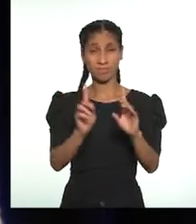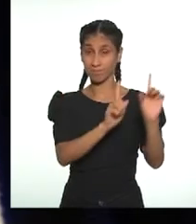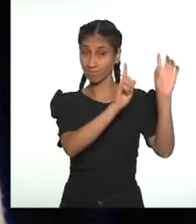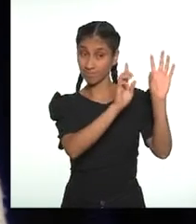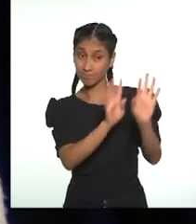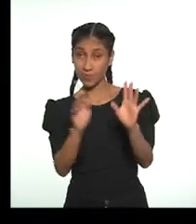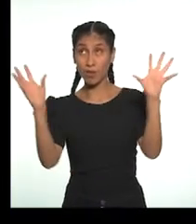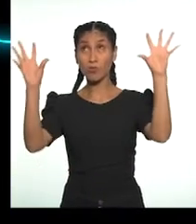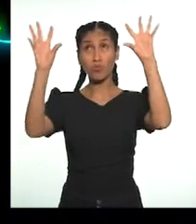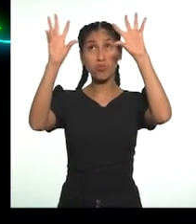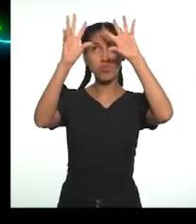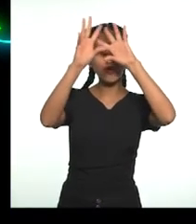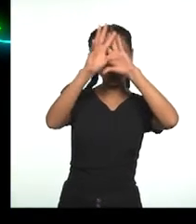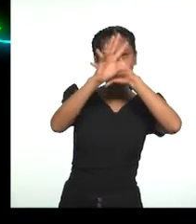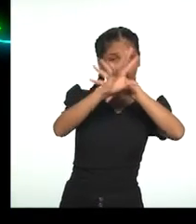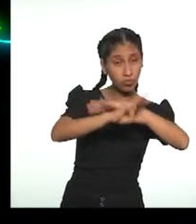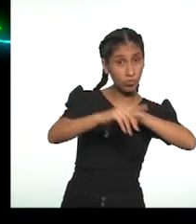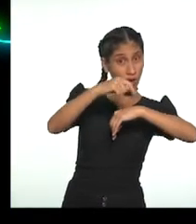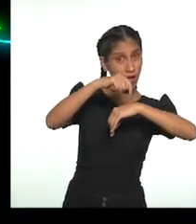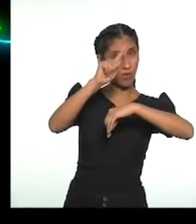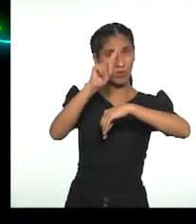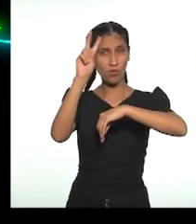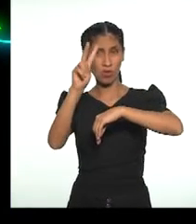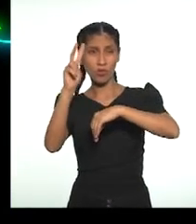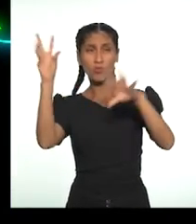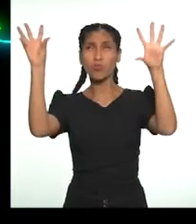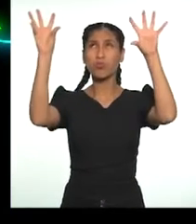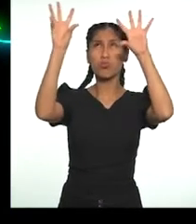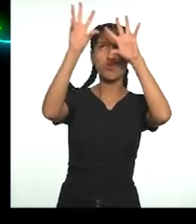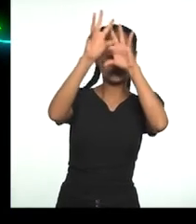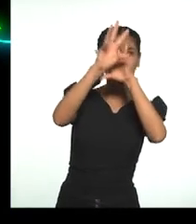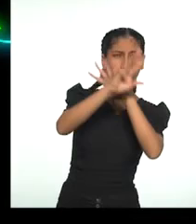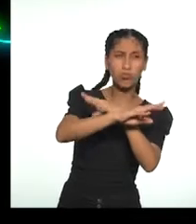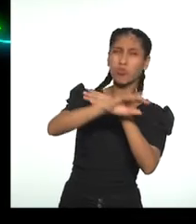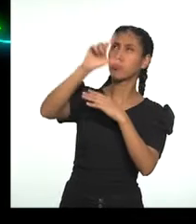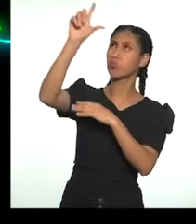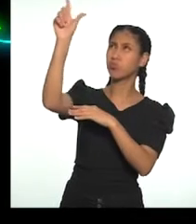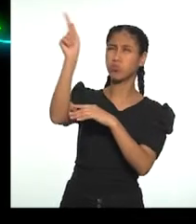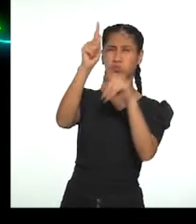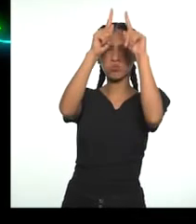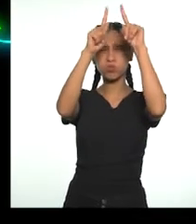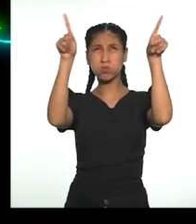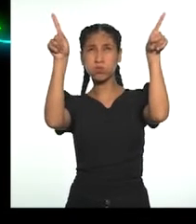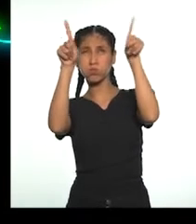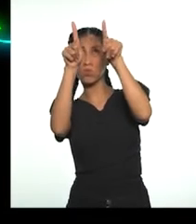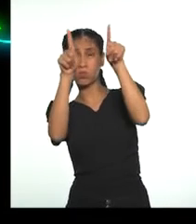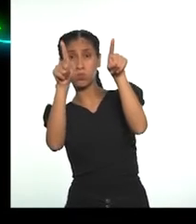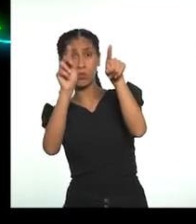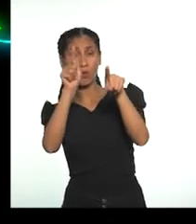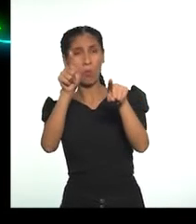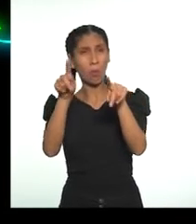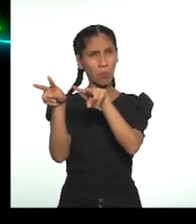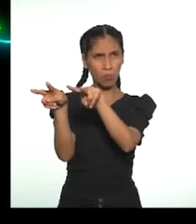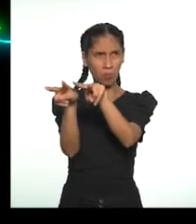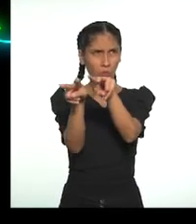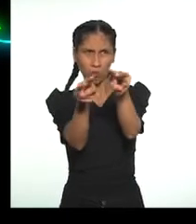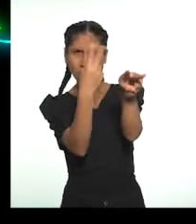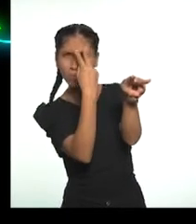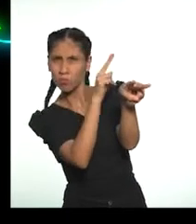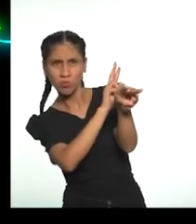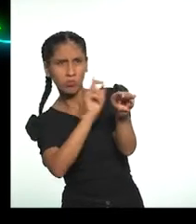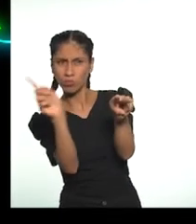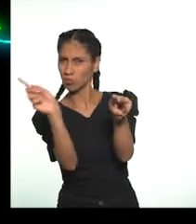Surcando el Ucayali, a medianoche, a lo lejos titilan las luces de Nuevo Orán, pero ya no se ven las de tu